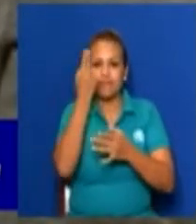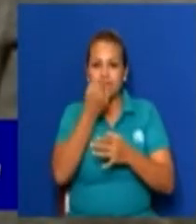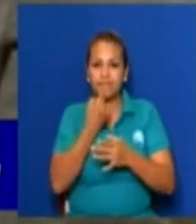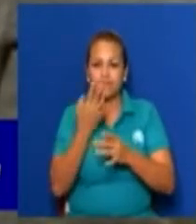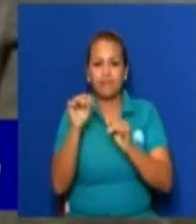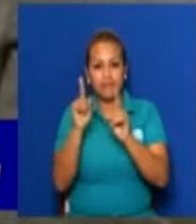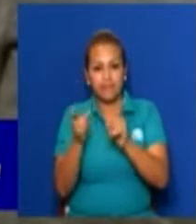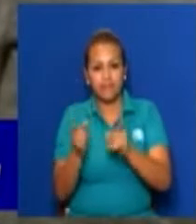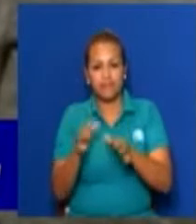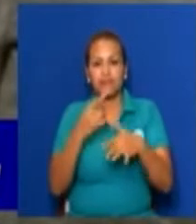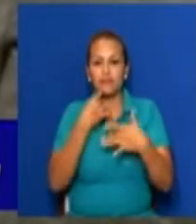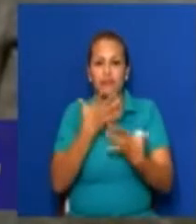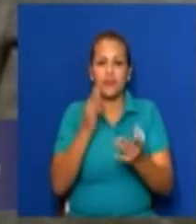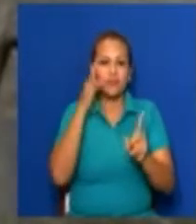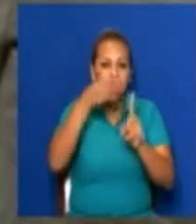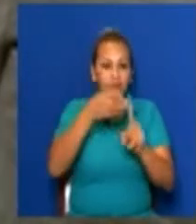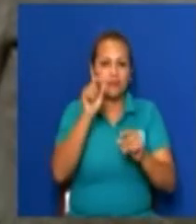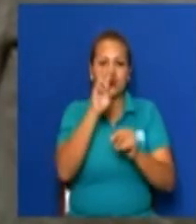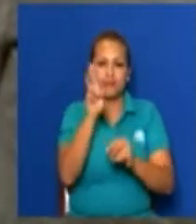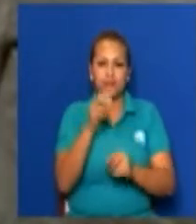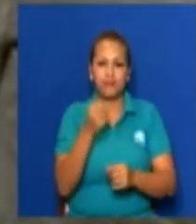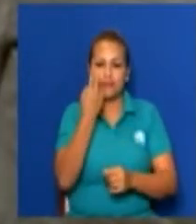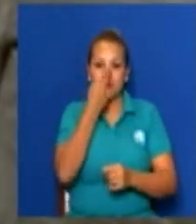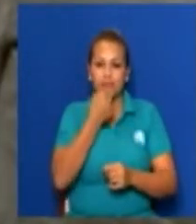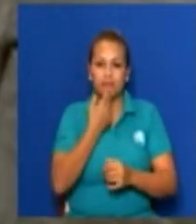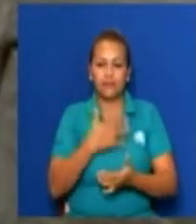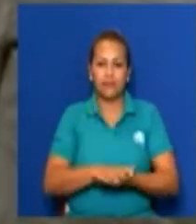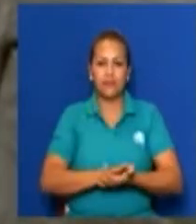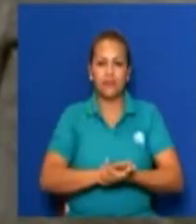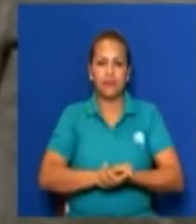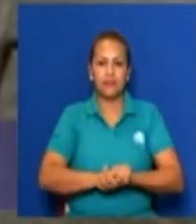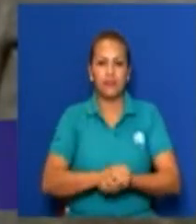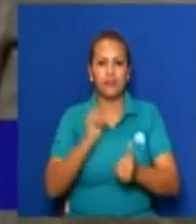específicos en su pregunta. Bueno, primero,